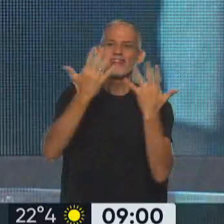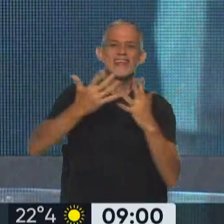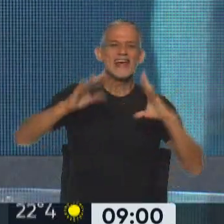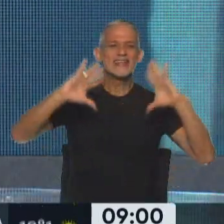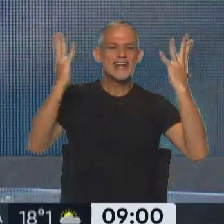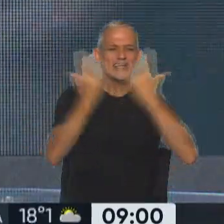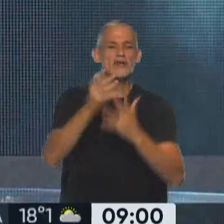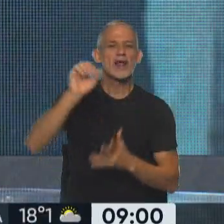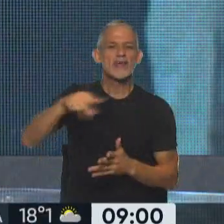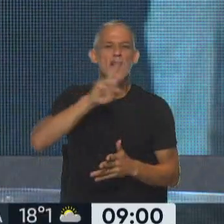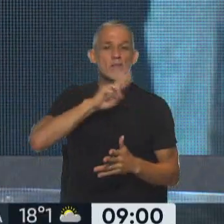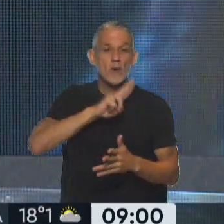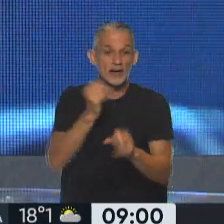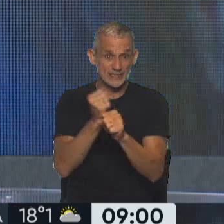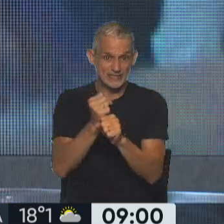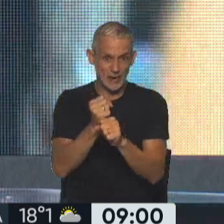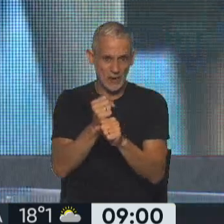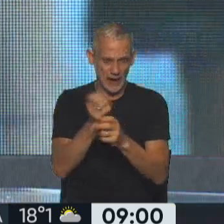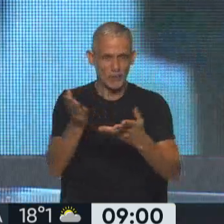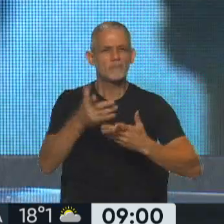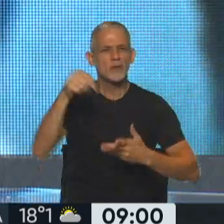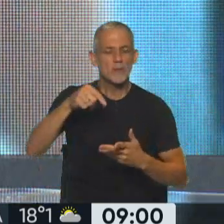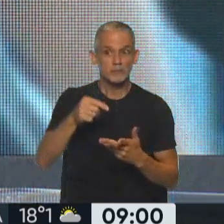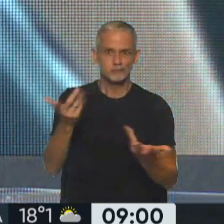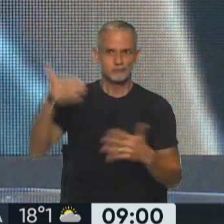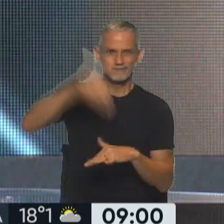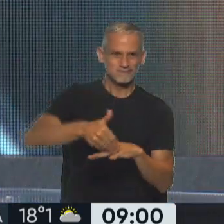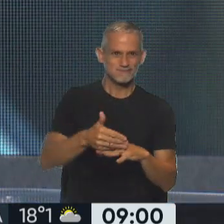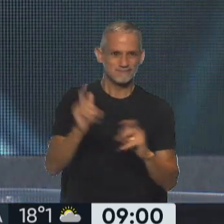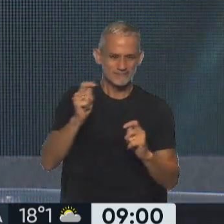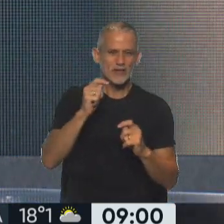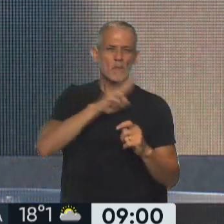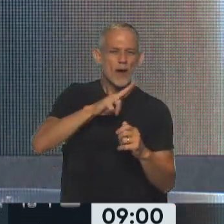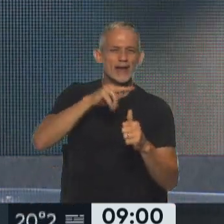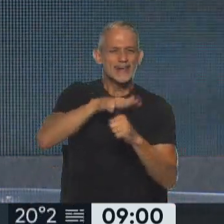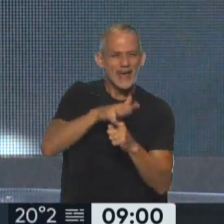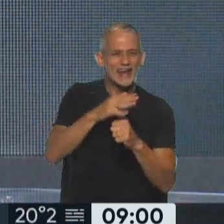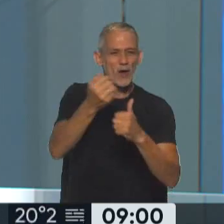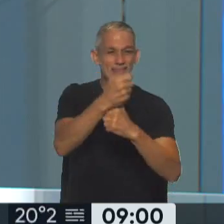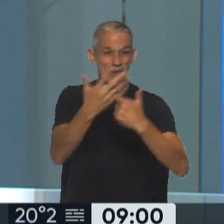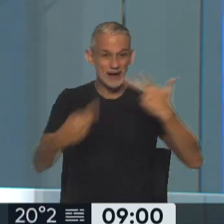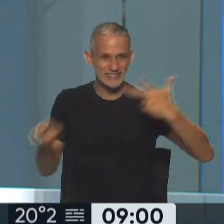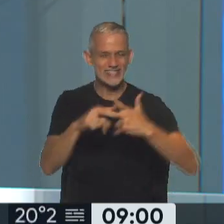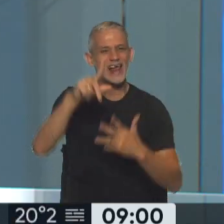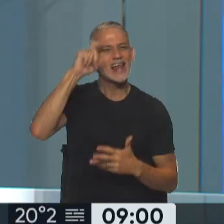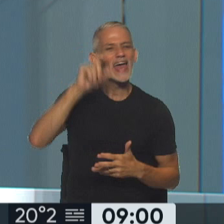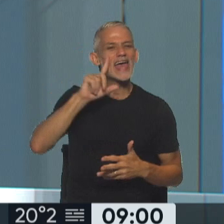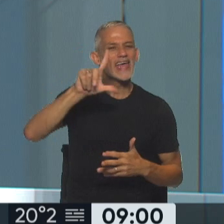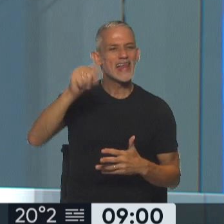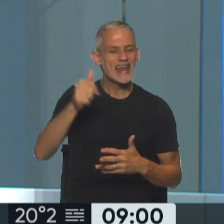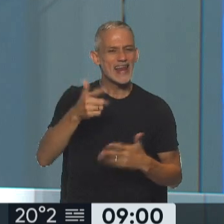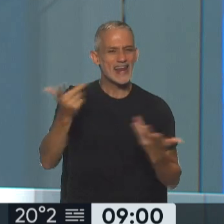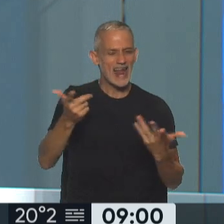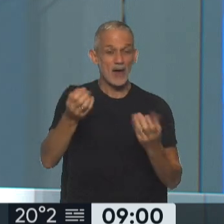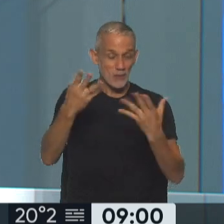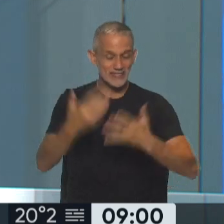de las Mujeres Trabajadoras. Y para eso, en nuestra columna sobre mujeres, género y diversidad, junto a Leila Aidar, a quien ya saludamos. ¿Qué tal, Leila? Buen